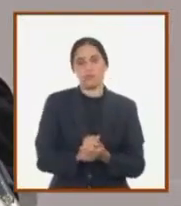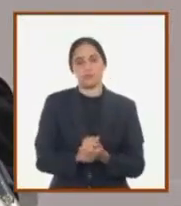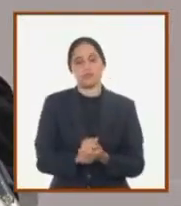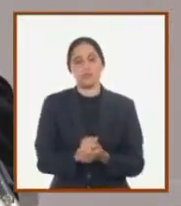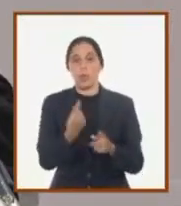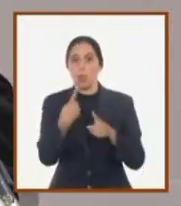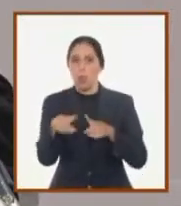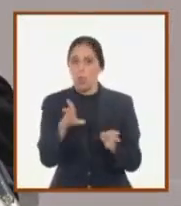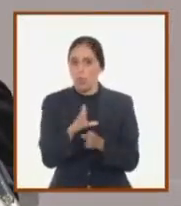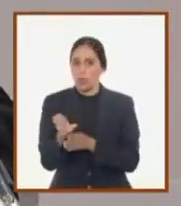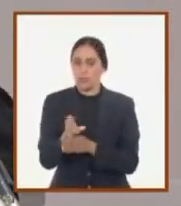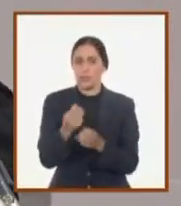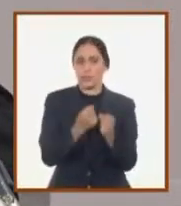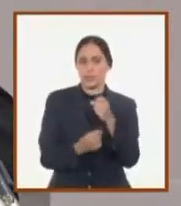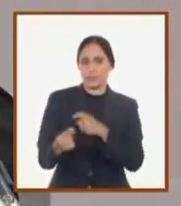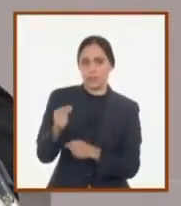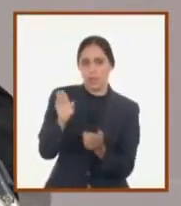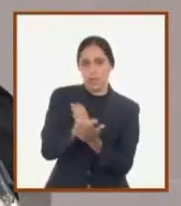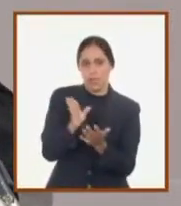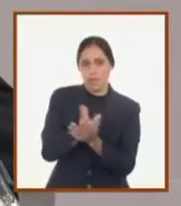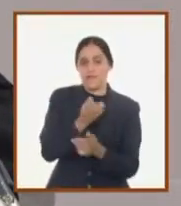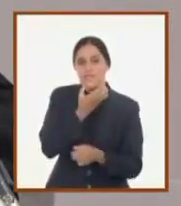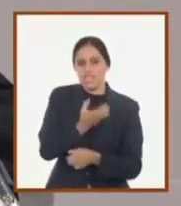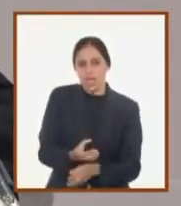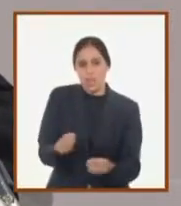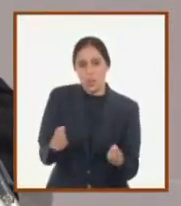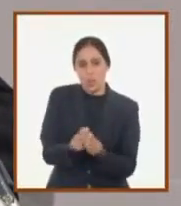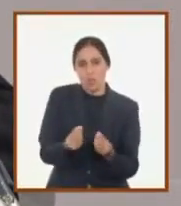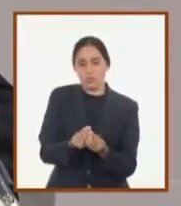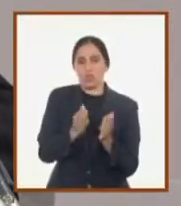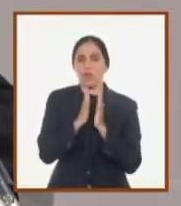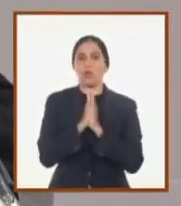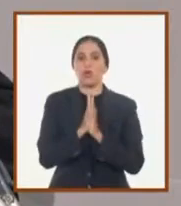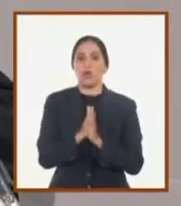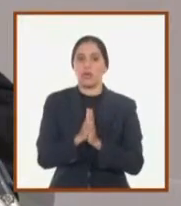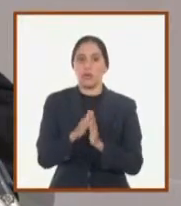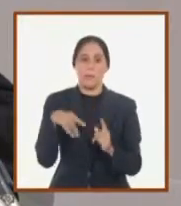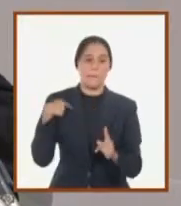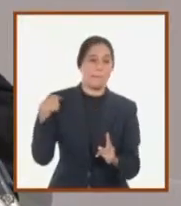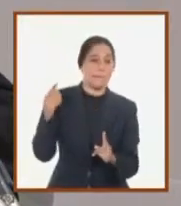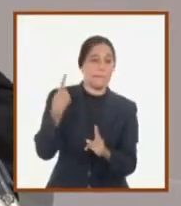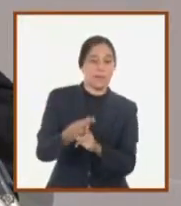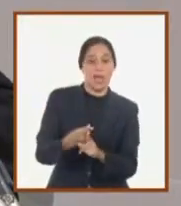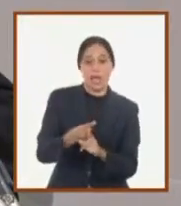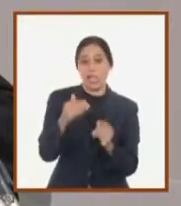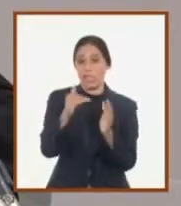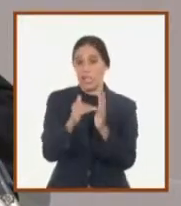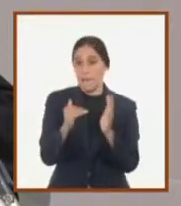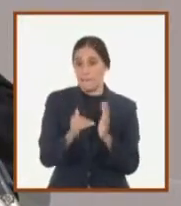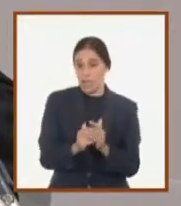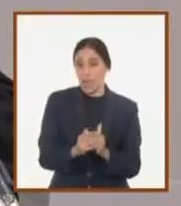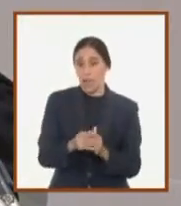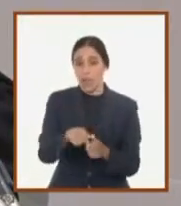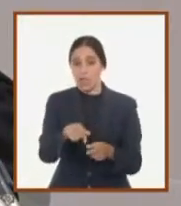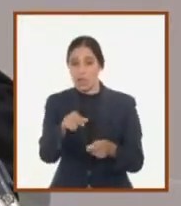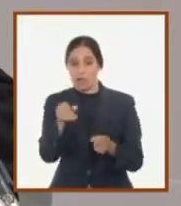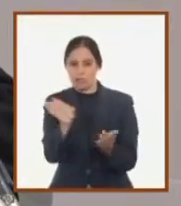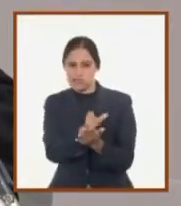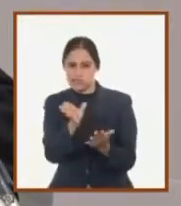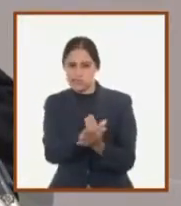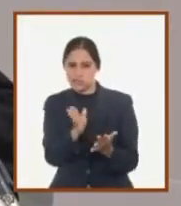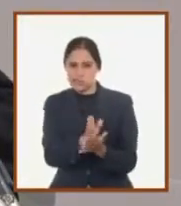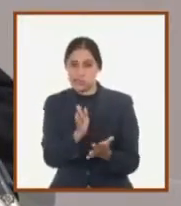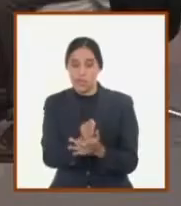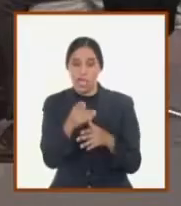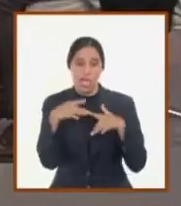dije está Fidel y la religión que tuvo más de 1000 ejemplares la edición una un millón de ejemplares